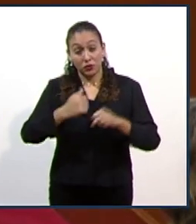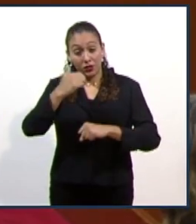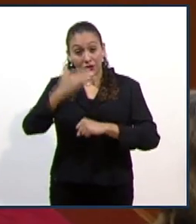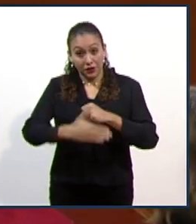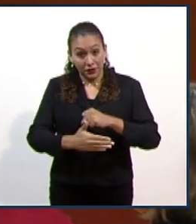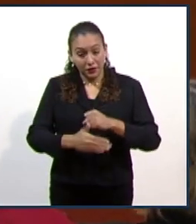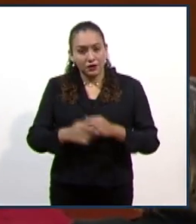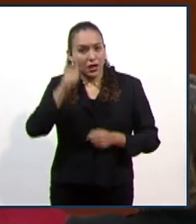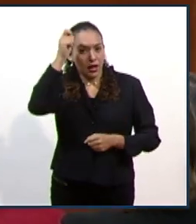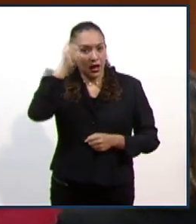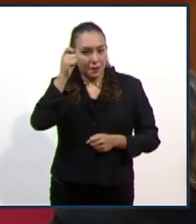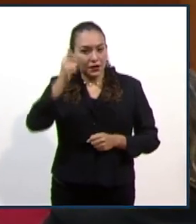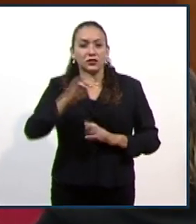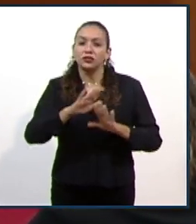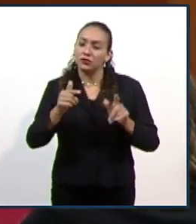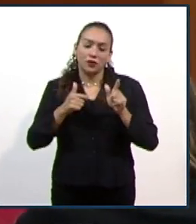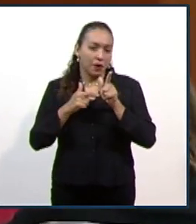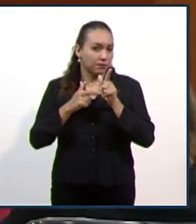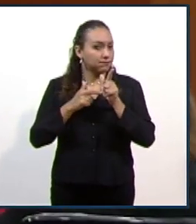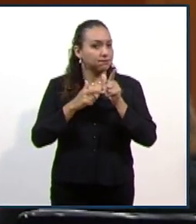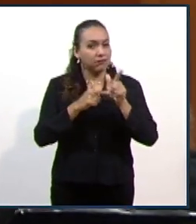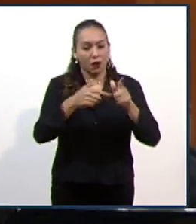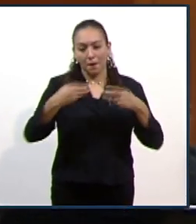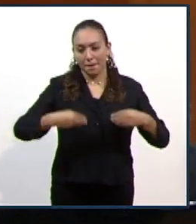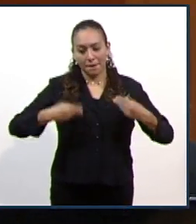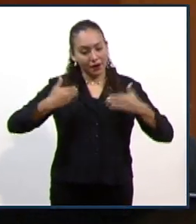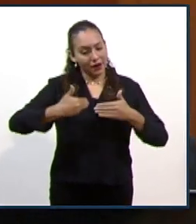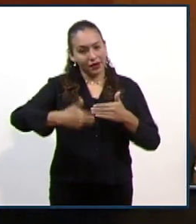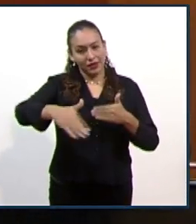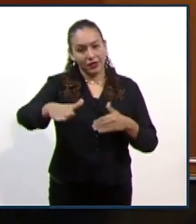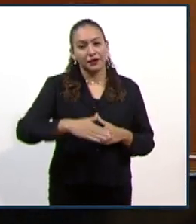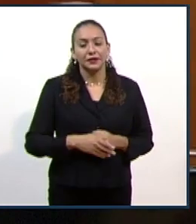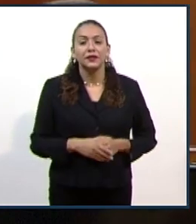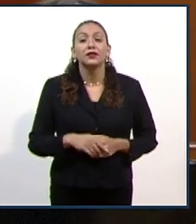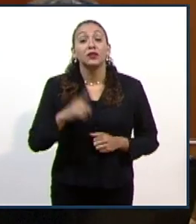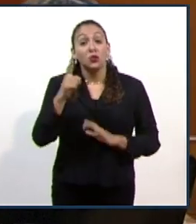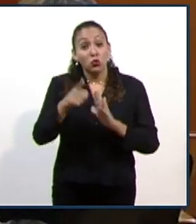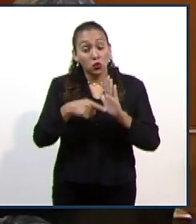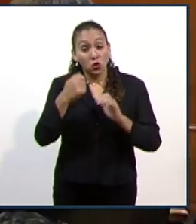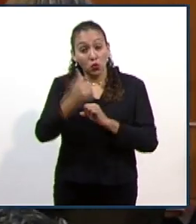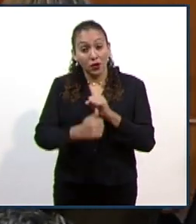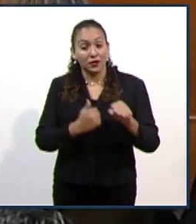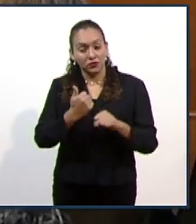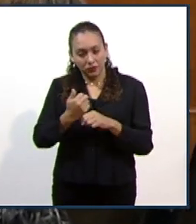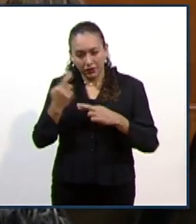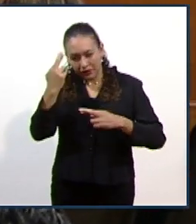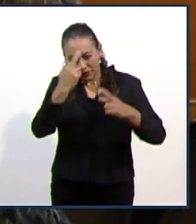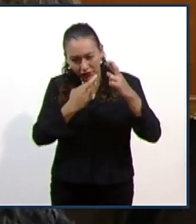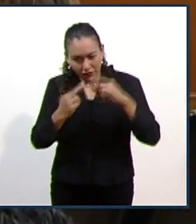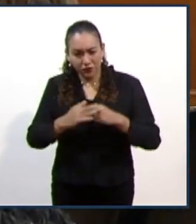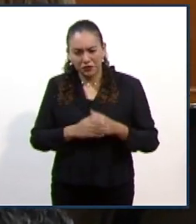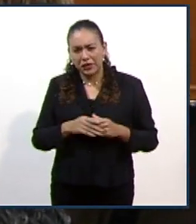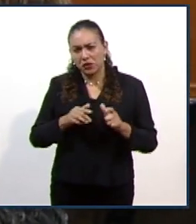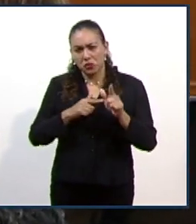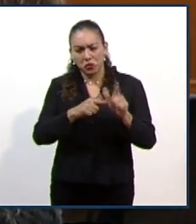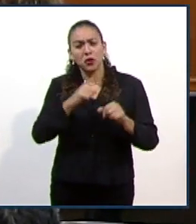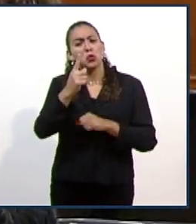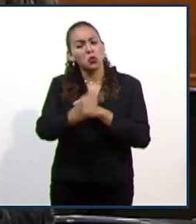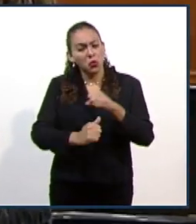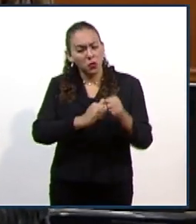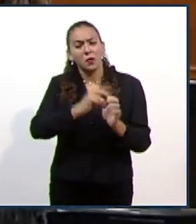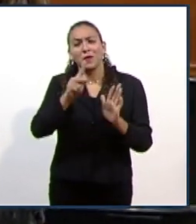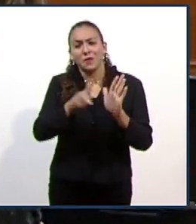se considerará como definitiva y la revisión solo podrá hacerse una vez al año, salvo que existieran pruebas de un